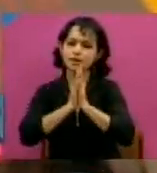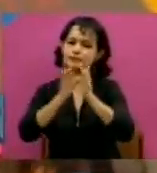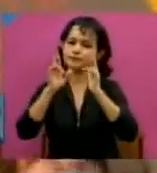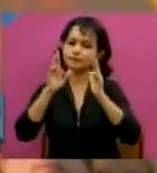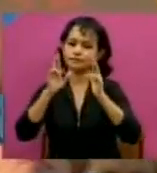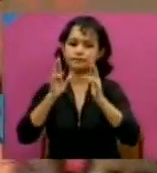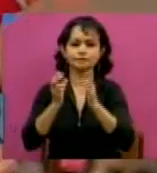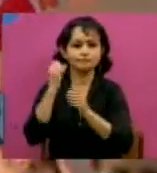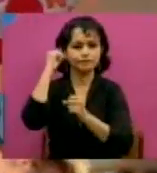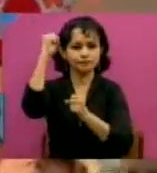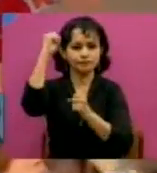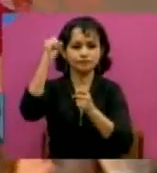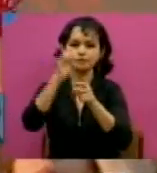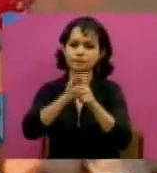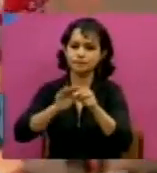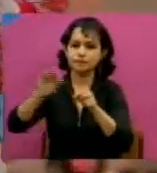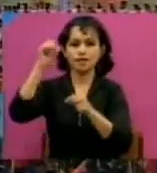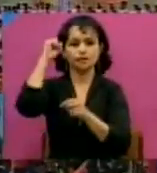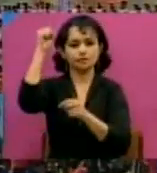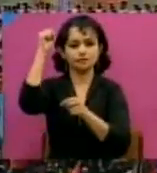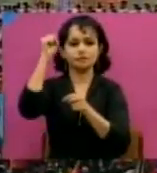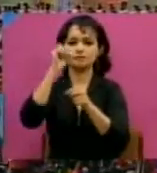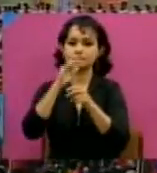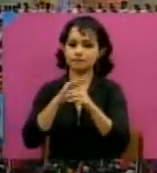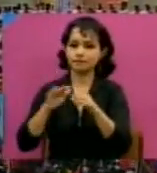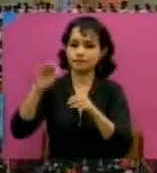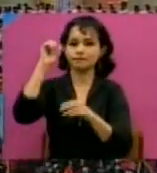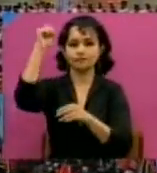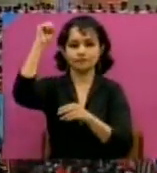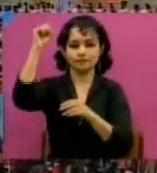de victoria en victoria.